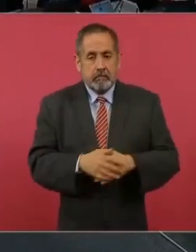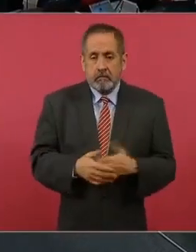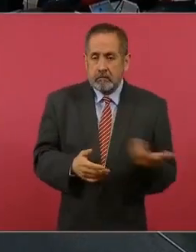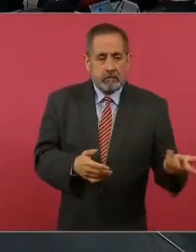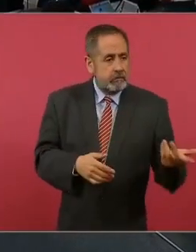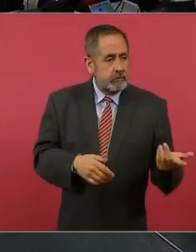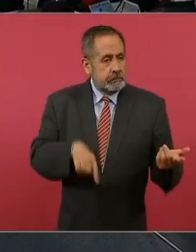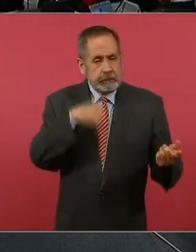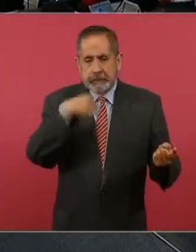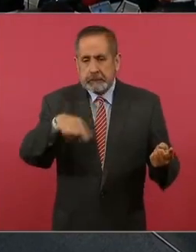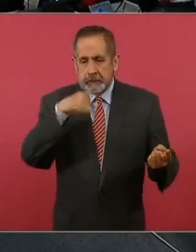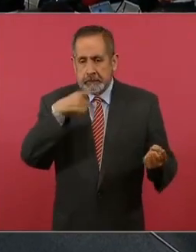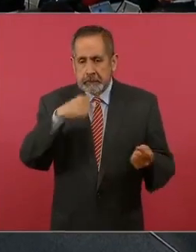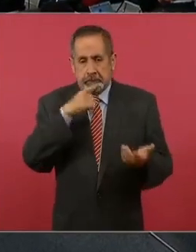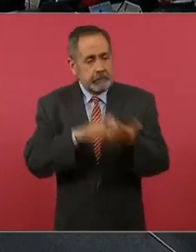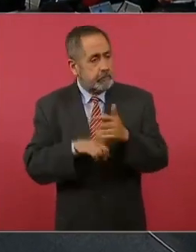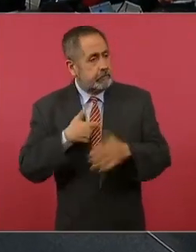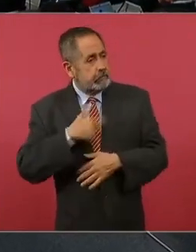Elefantes blancos,